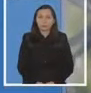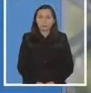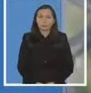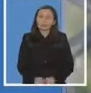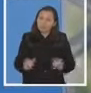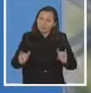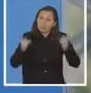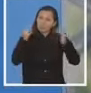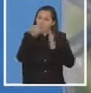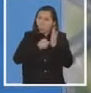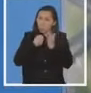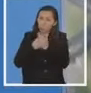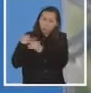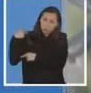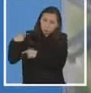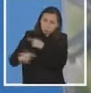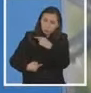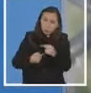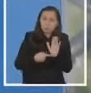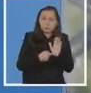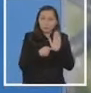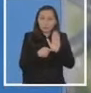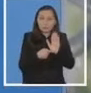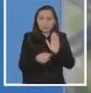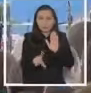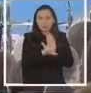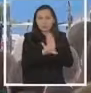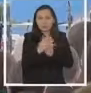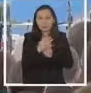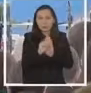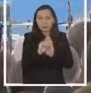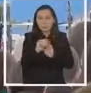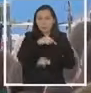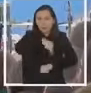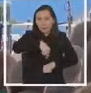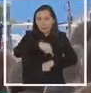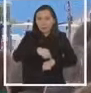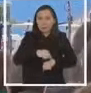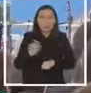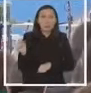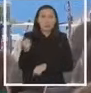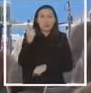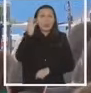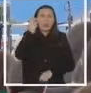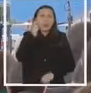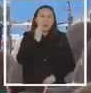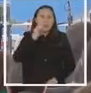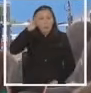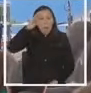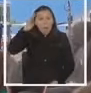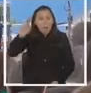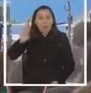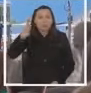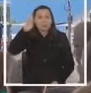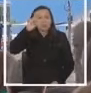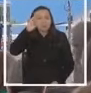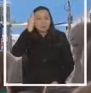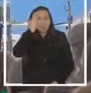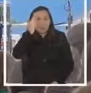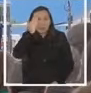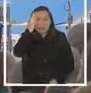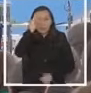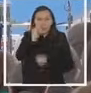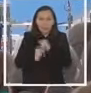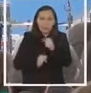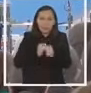Celebramos esta lucha histórica que hoy se refleja en la ley de 40 horas. En nuestro acto del 1 de mayo, en la conmemoración del Día Internacional